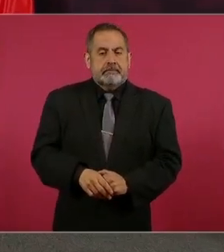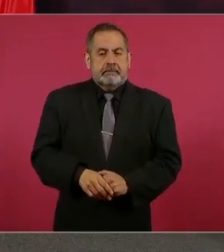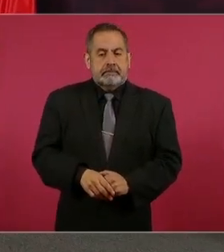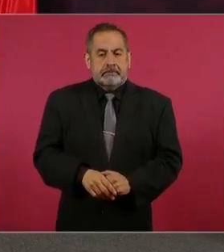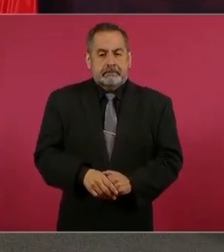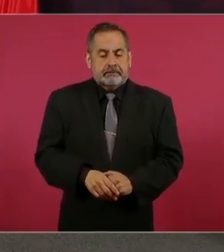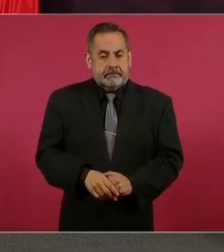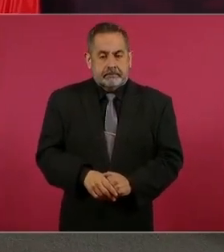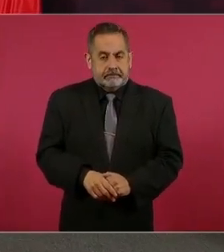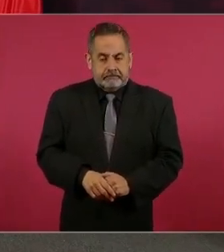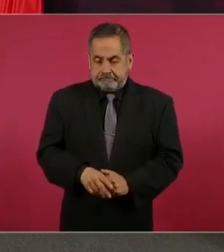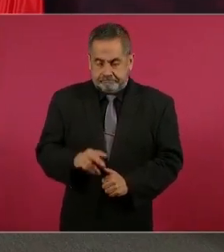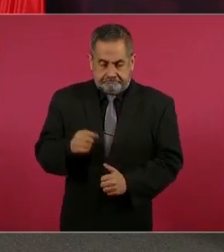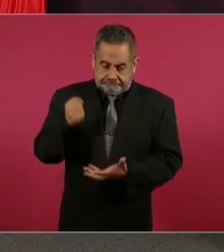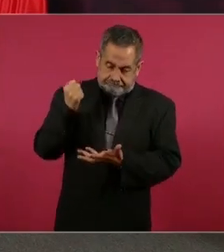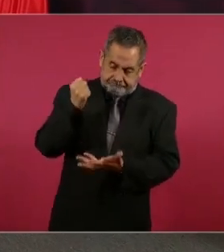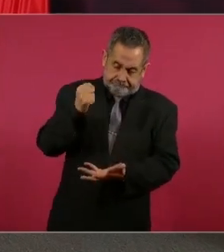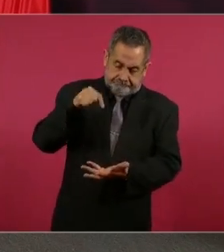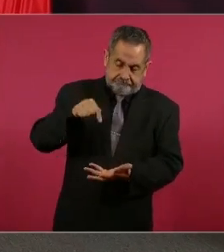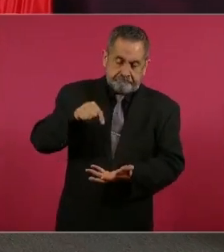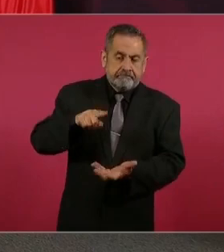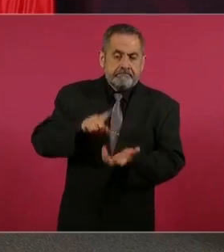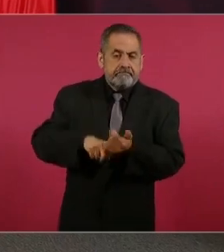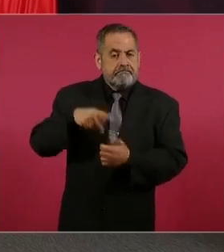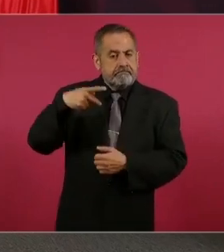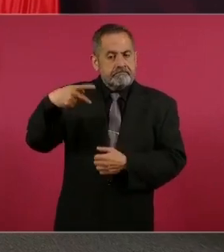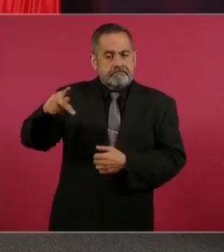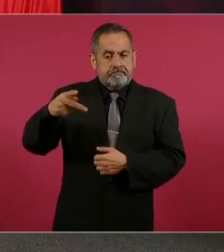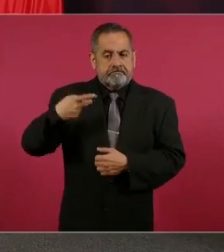Y no, el presupuesto es dinero del pueblo.